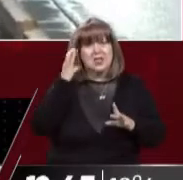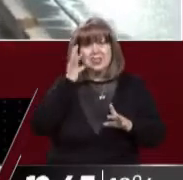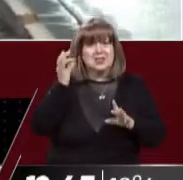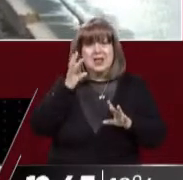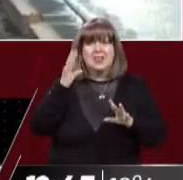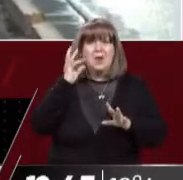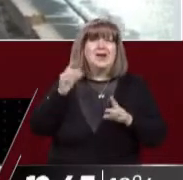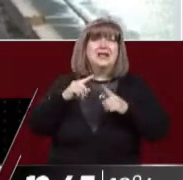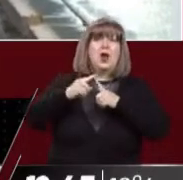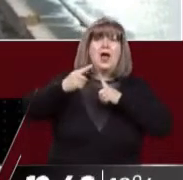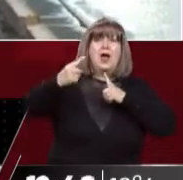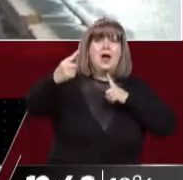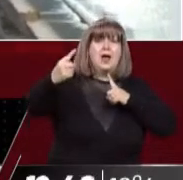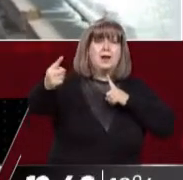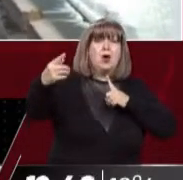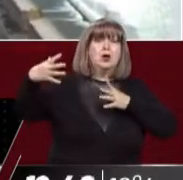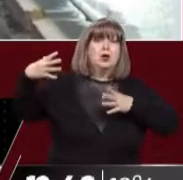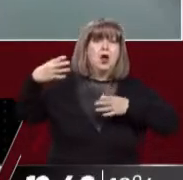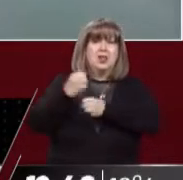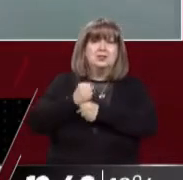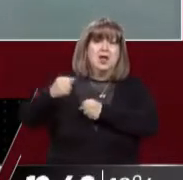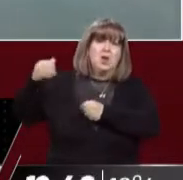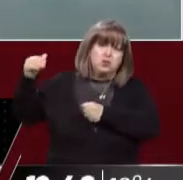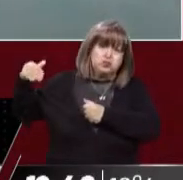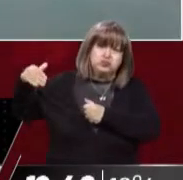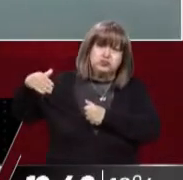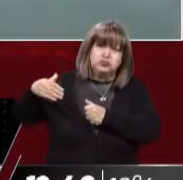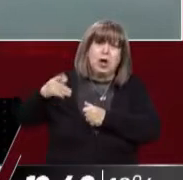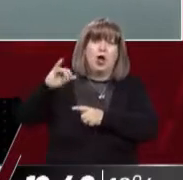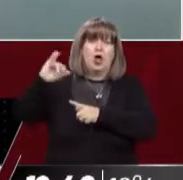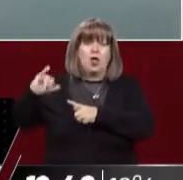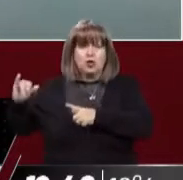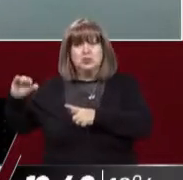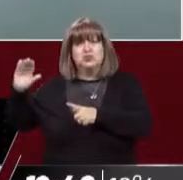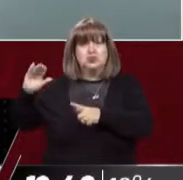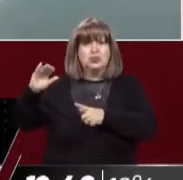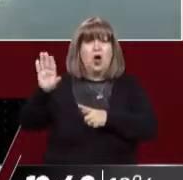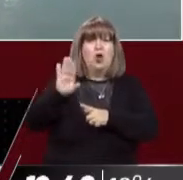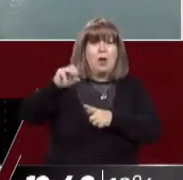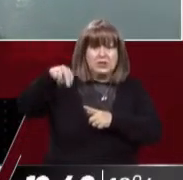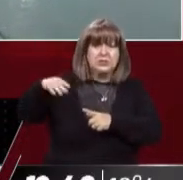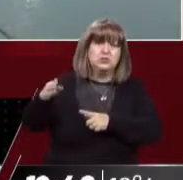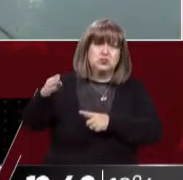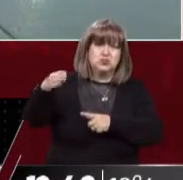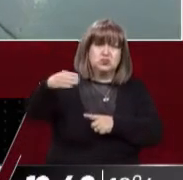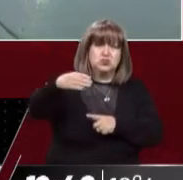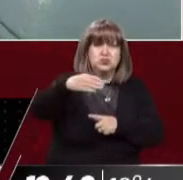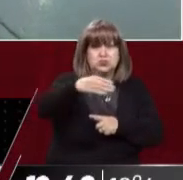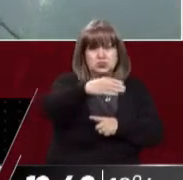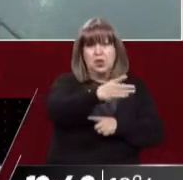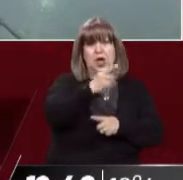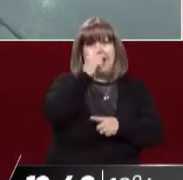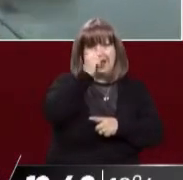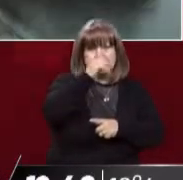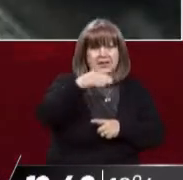provincia. Viste que siempre se habla de esto, la posibilidad que en estas horas difíciles haya un policía arriba de una unidad. Pero bueno, ¿cuántos policías